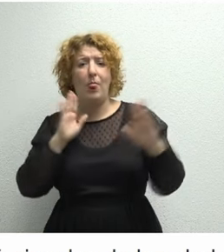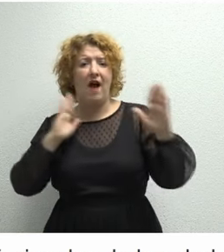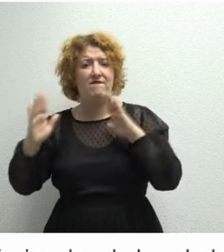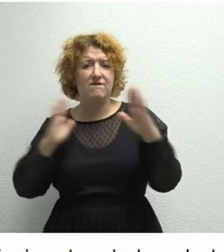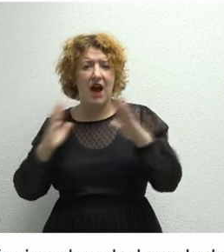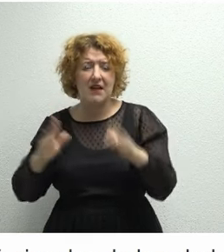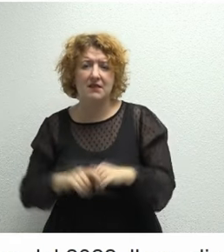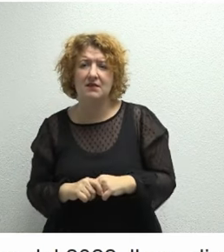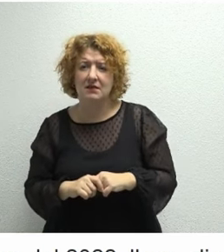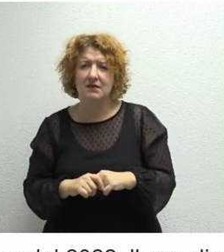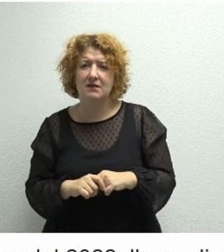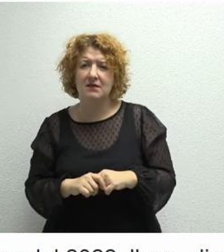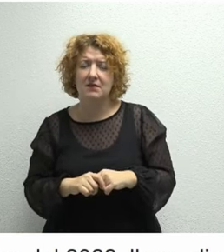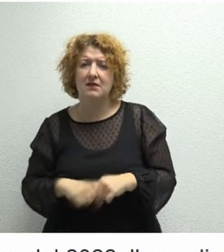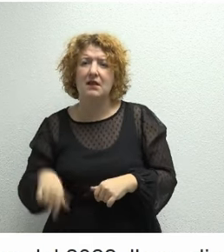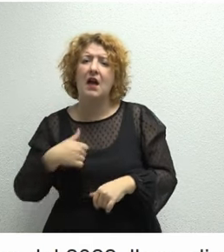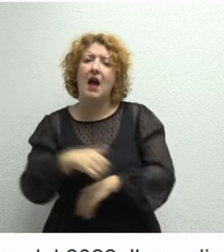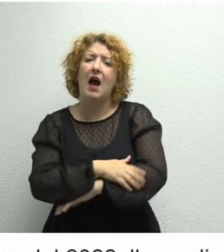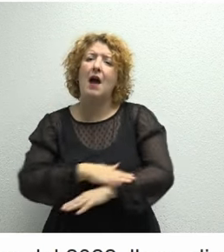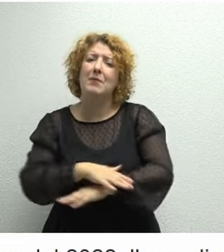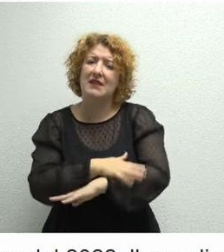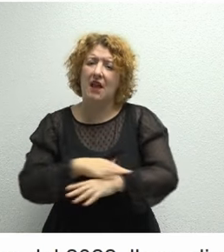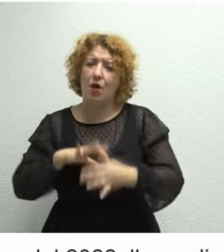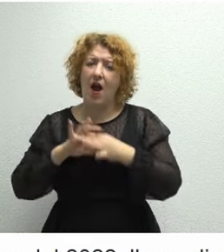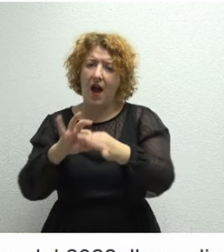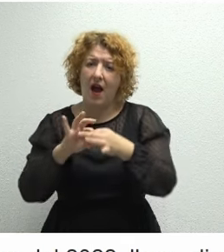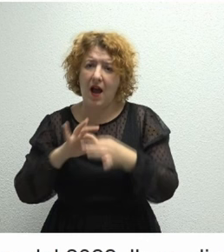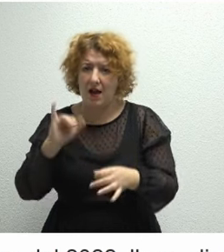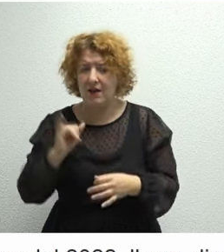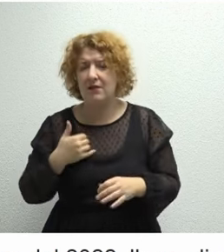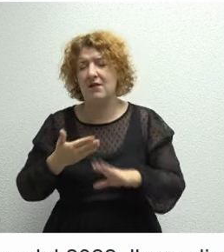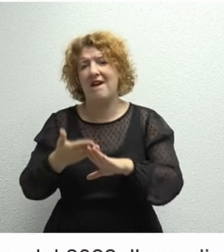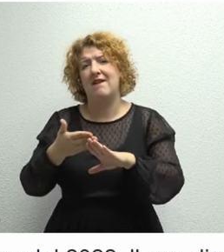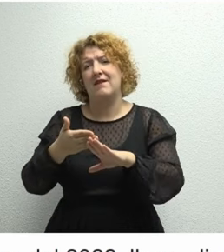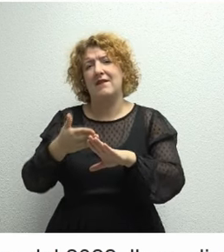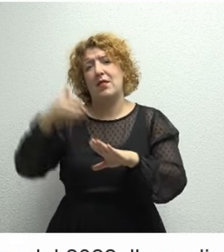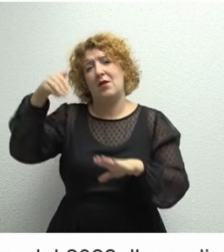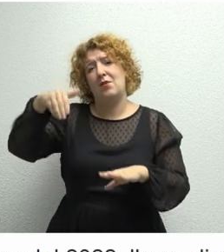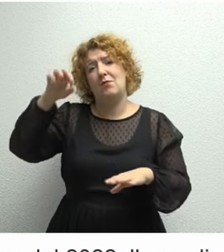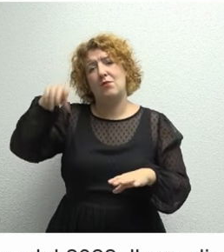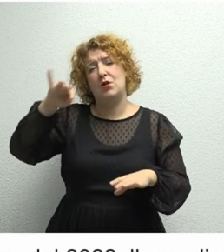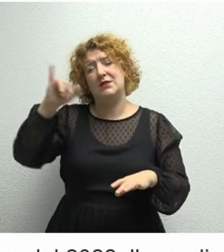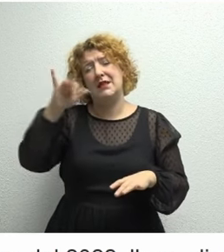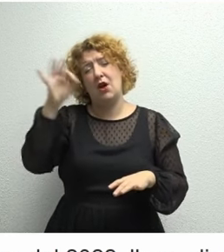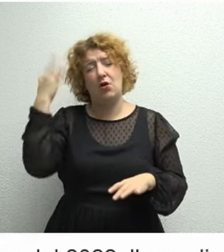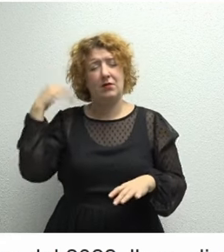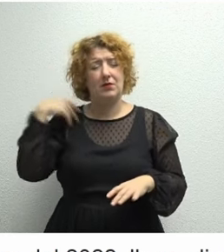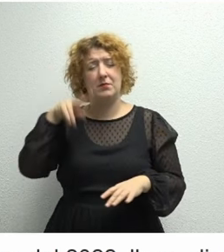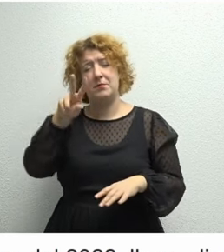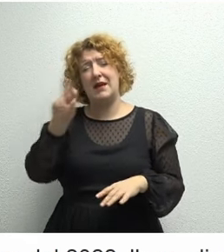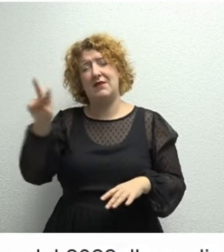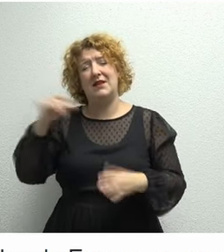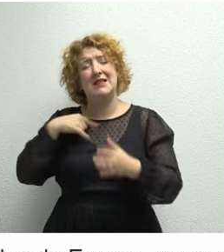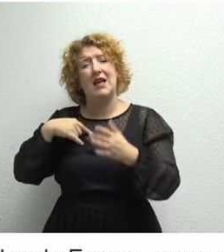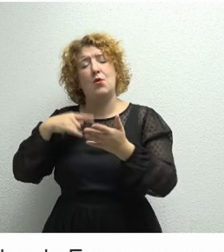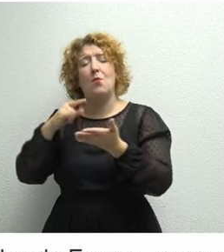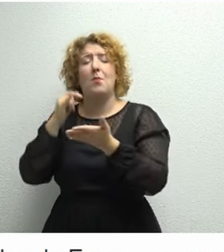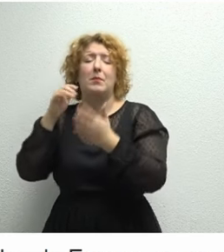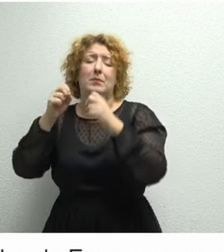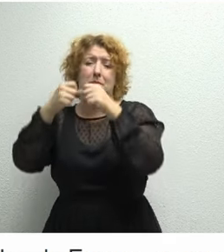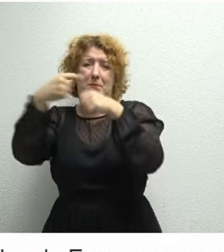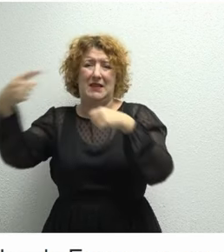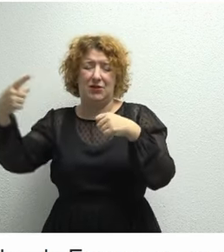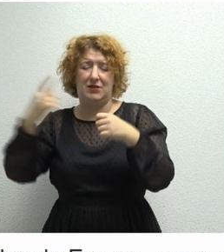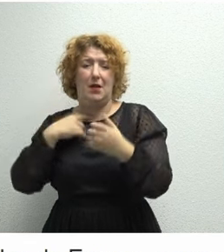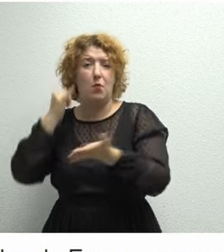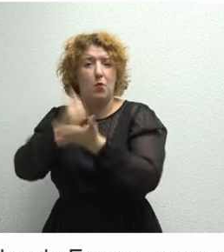la alianza que teníamos con la administración y con una fase previa con Montijo de una de las viviendas que se pilotó en el 2020